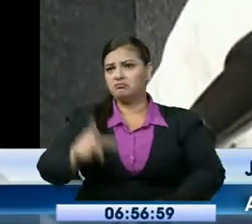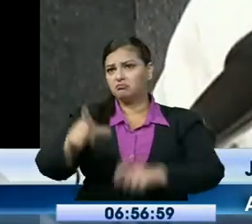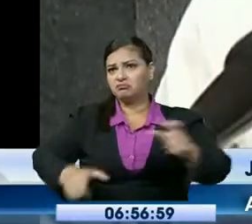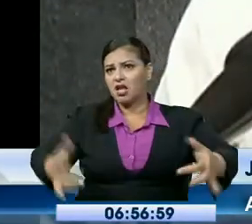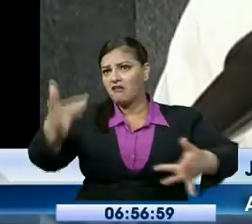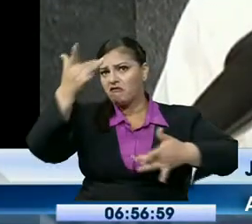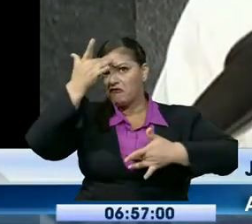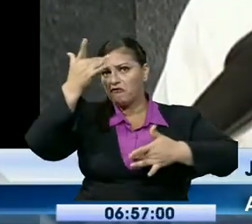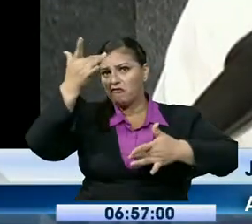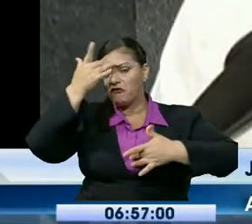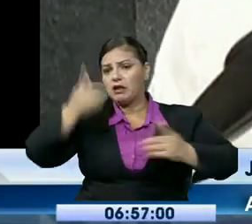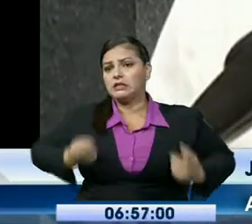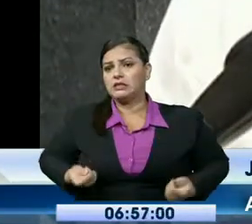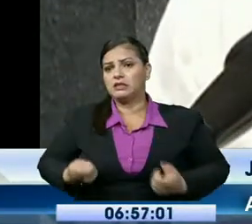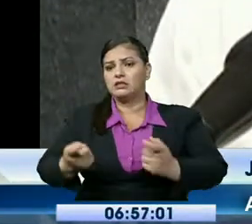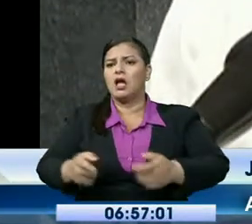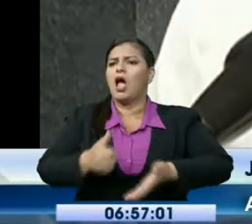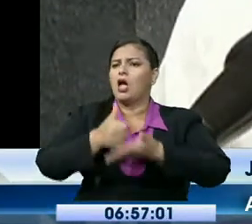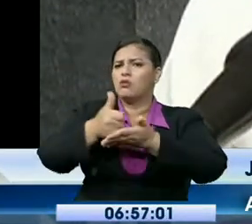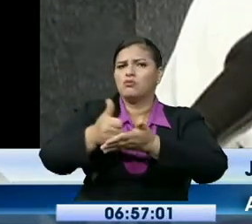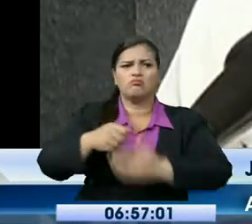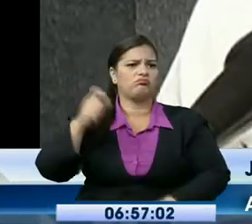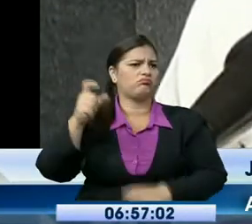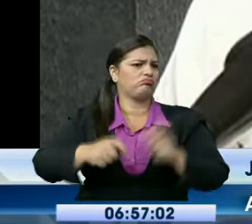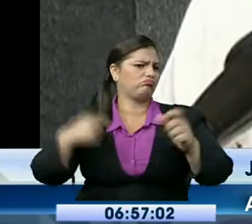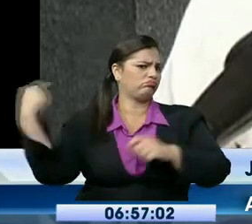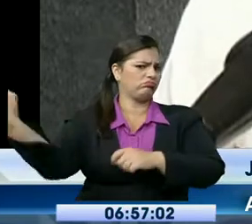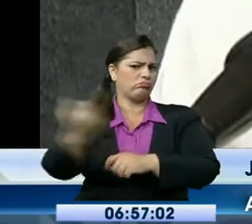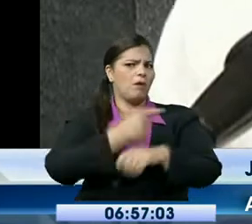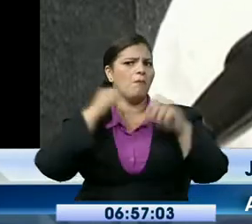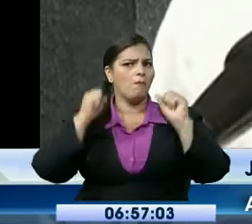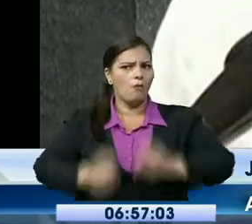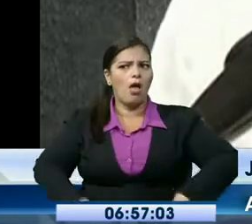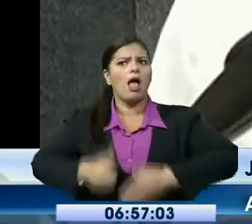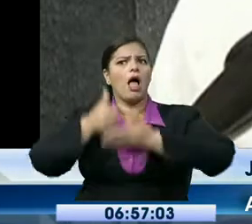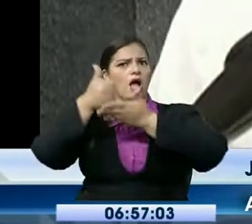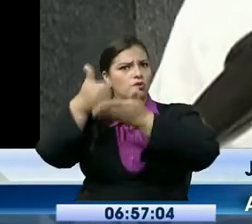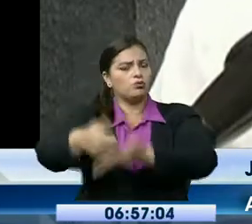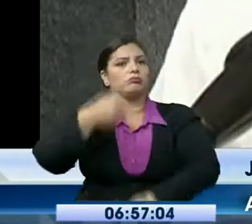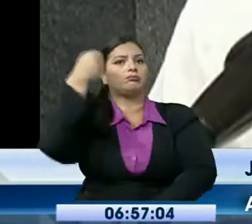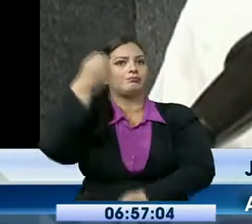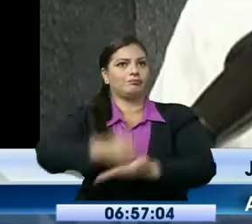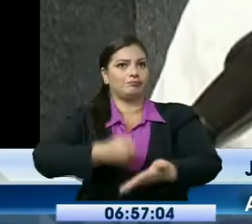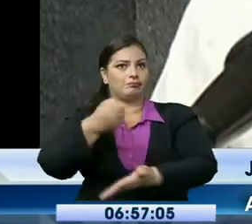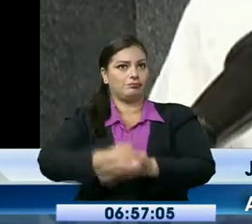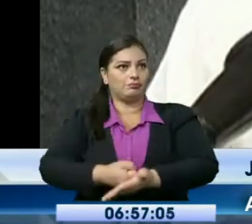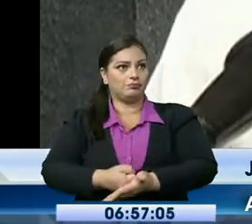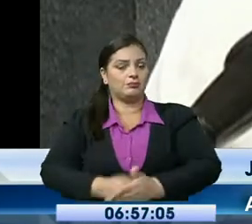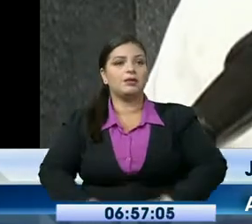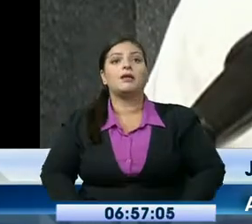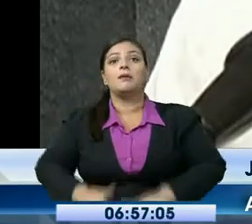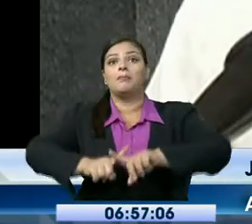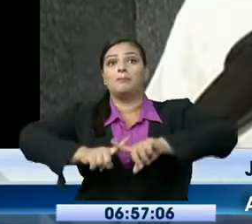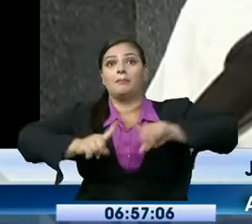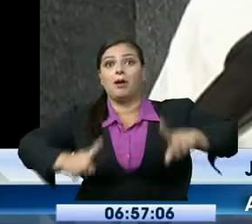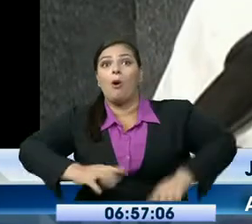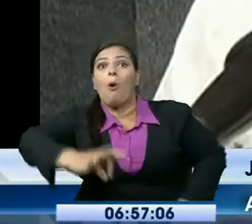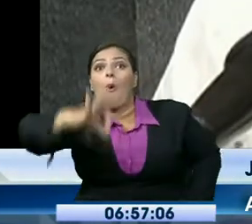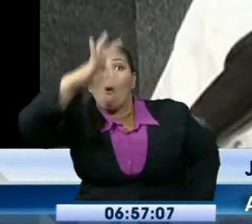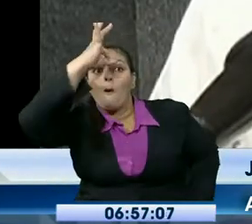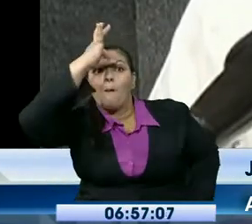Ahora, discutir el papel de Solca, la importancia pionera de Solca, la labor real de